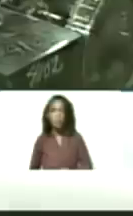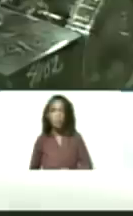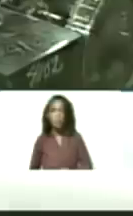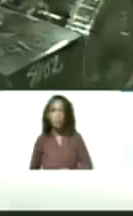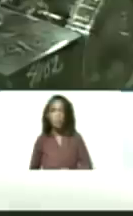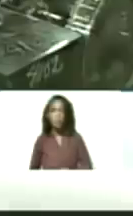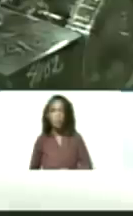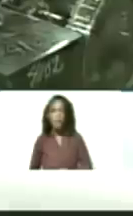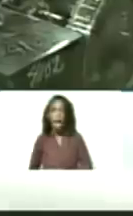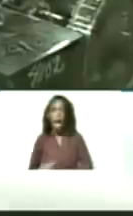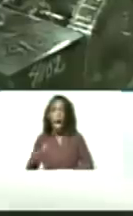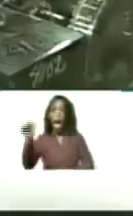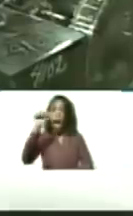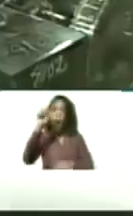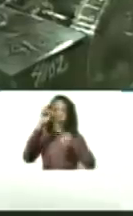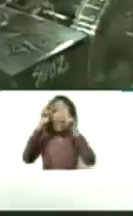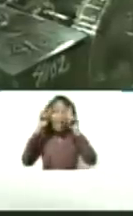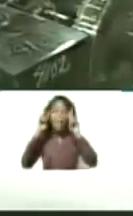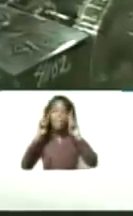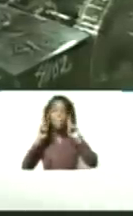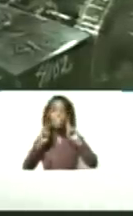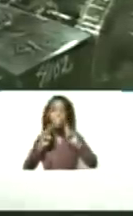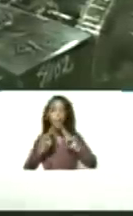Agua fresca, sabrosa.